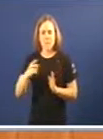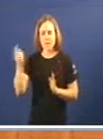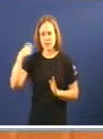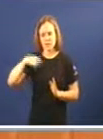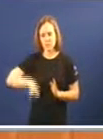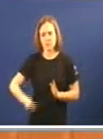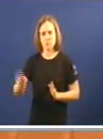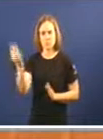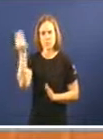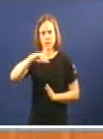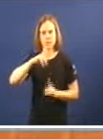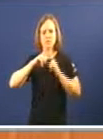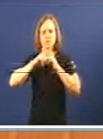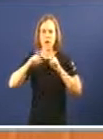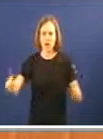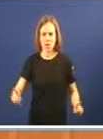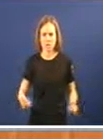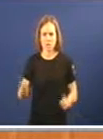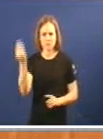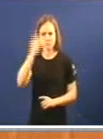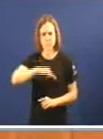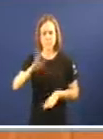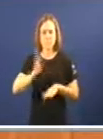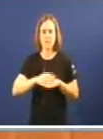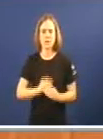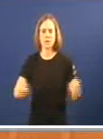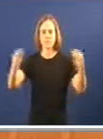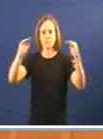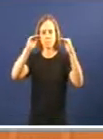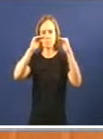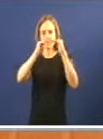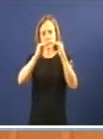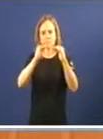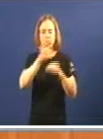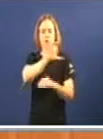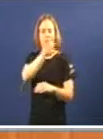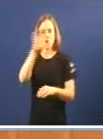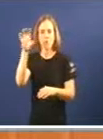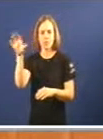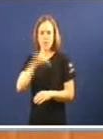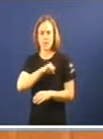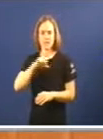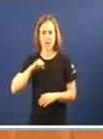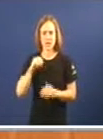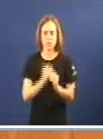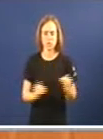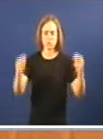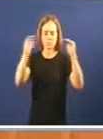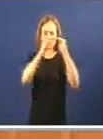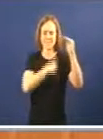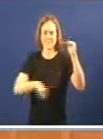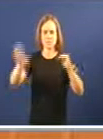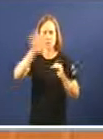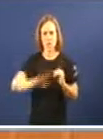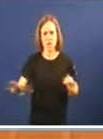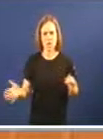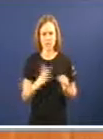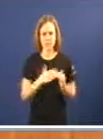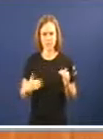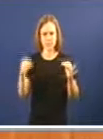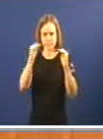anuales oa finalidad de igualar los salarios a medianas comunidades autónomas del conjunto de estado ya que